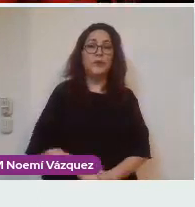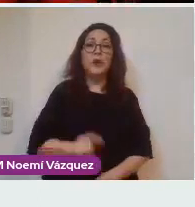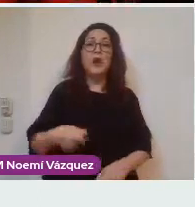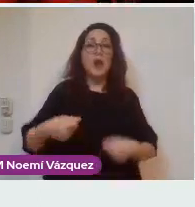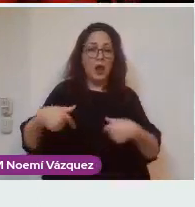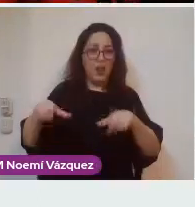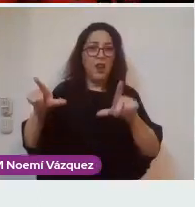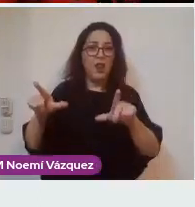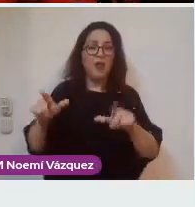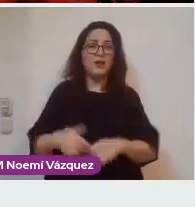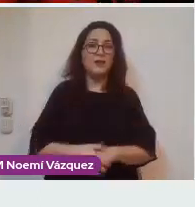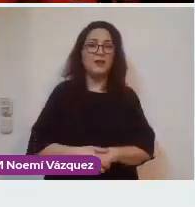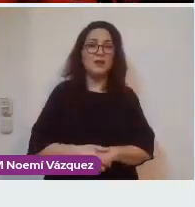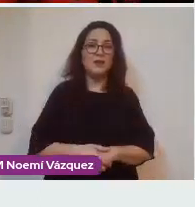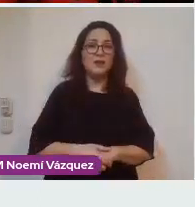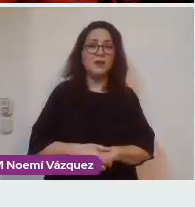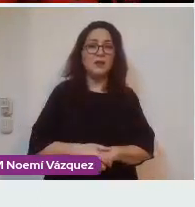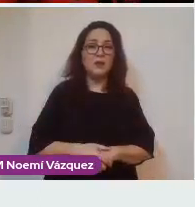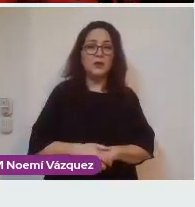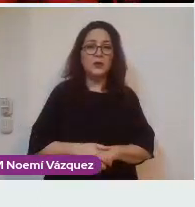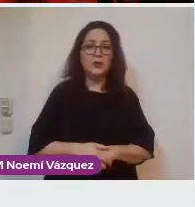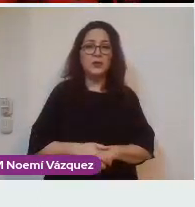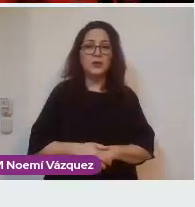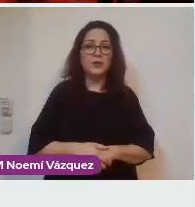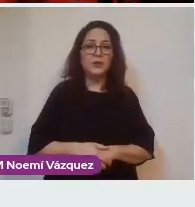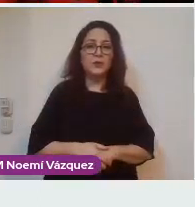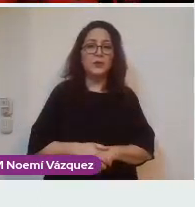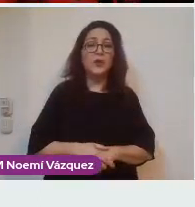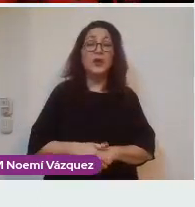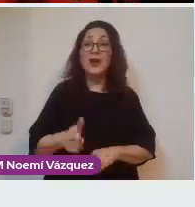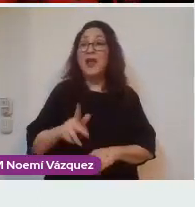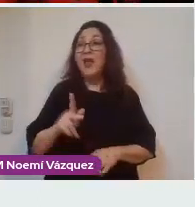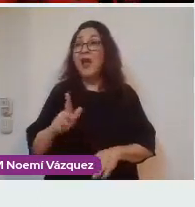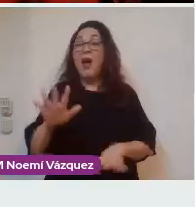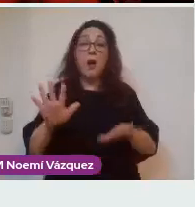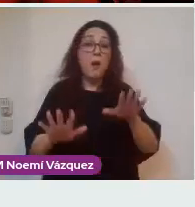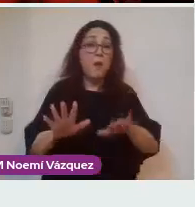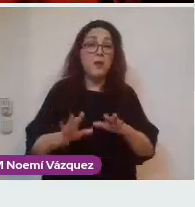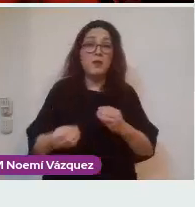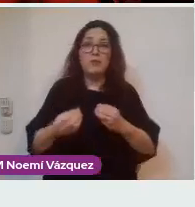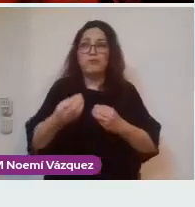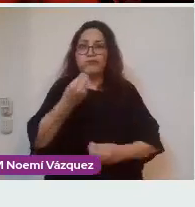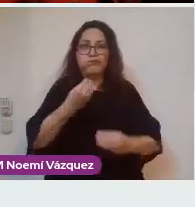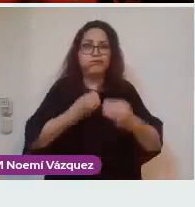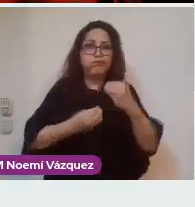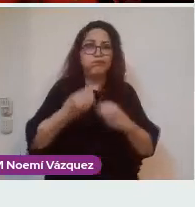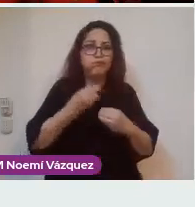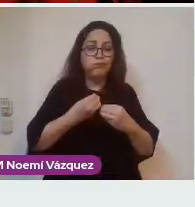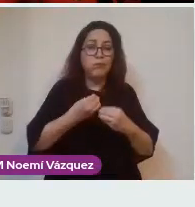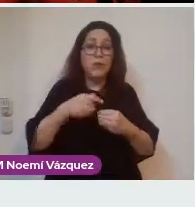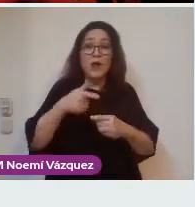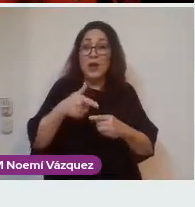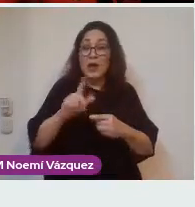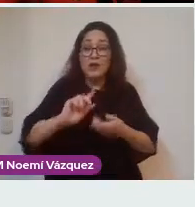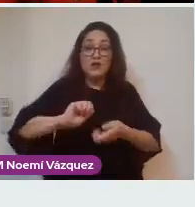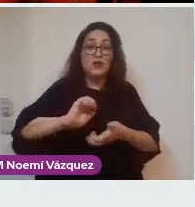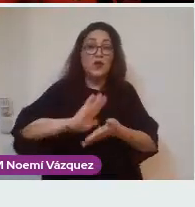nerviosa, sino que en otros momentos también está presente, ¿sí? La que sigue, por